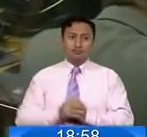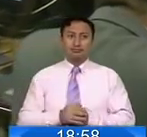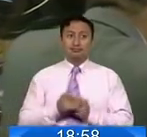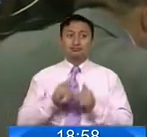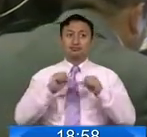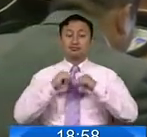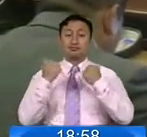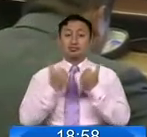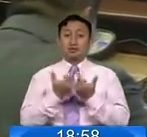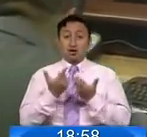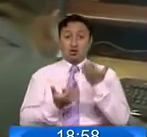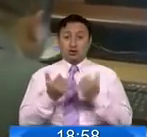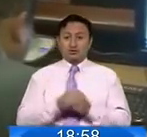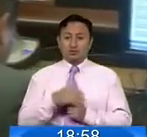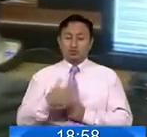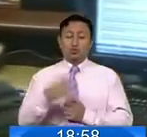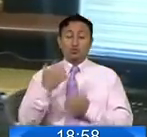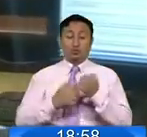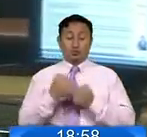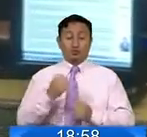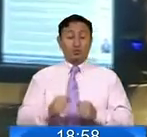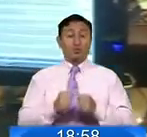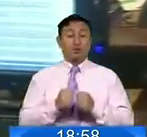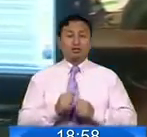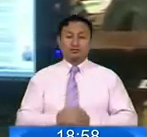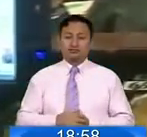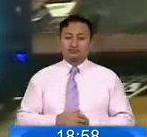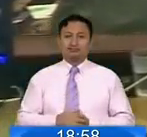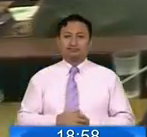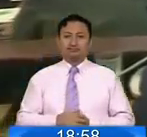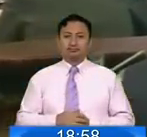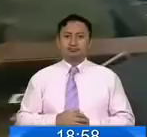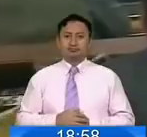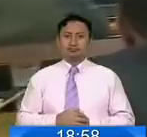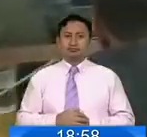Asamblea envuelta en un nuevo escándalo. En Quito informó Iván Casamen.